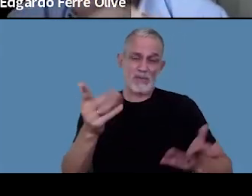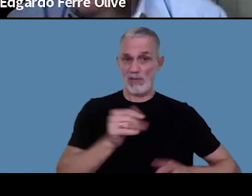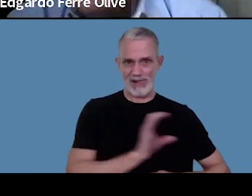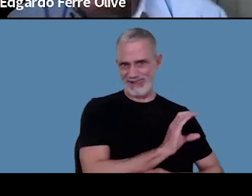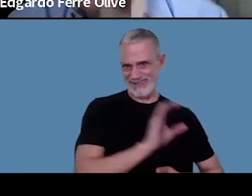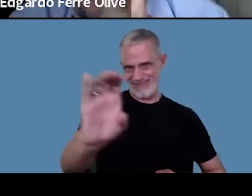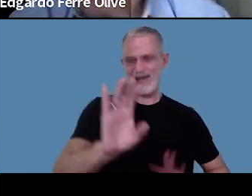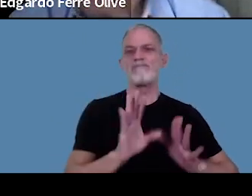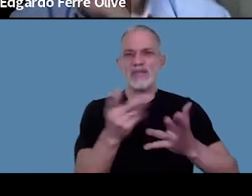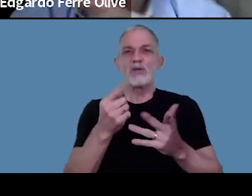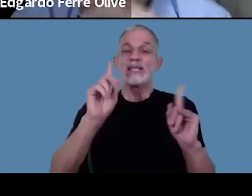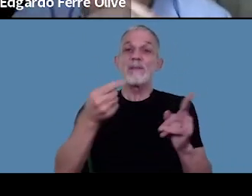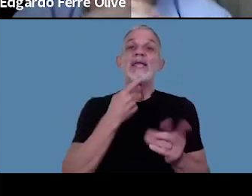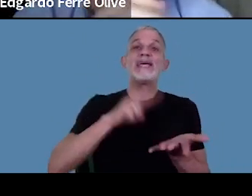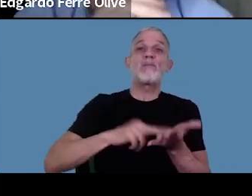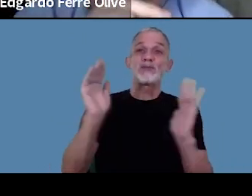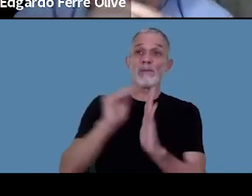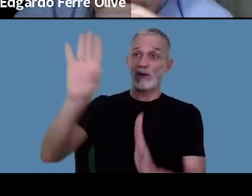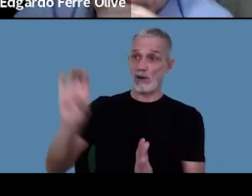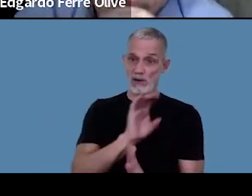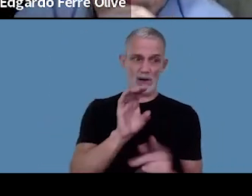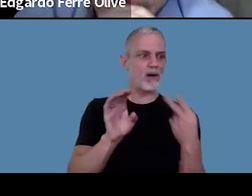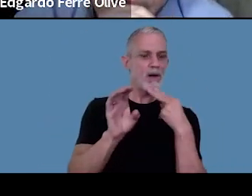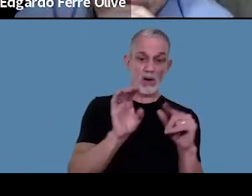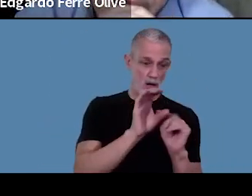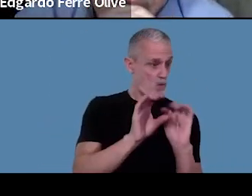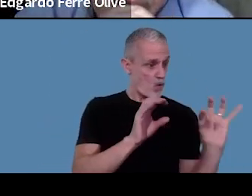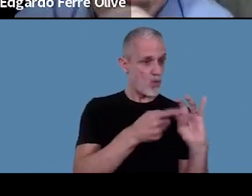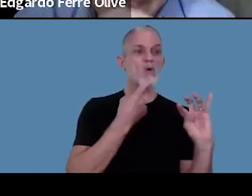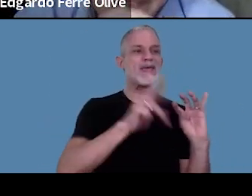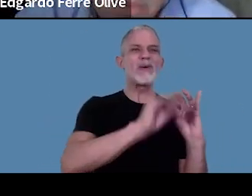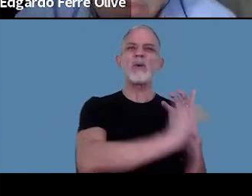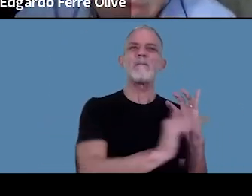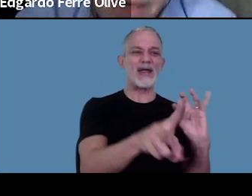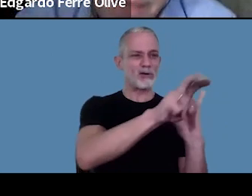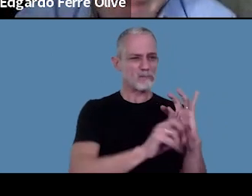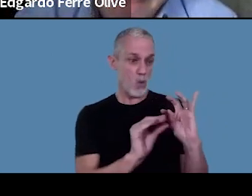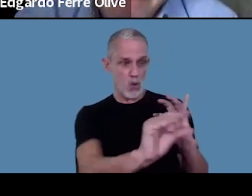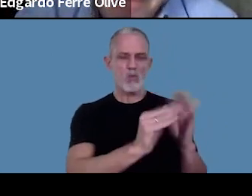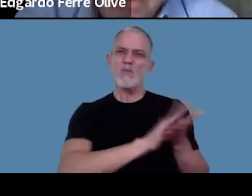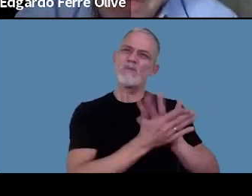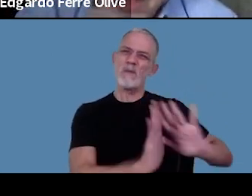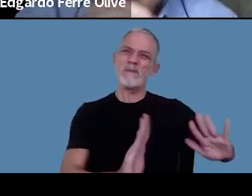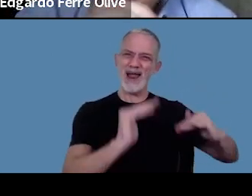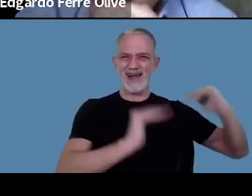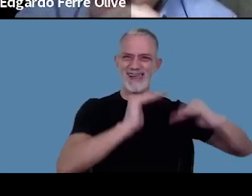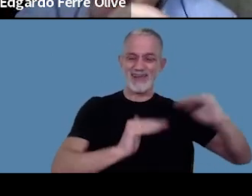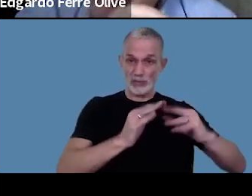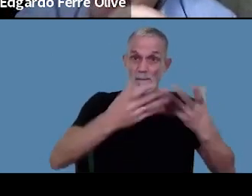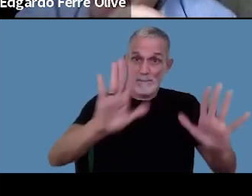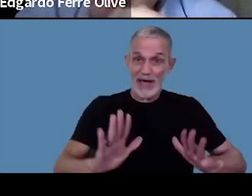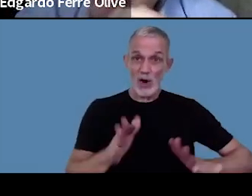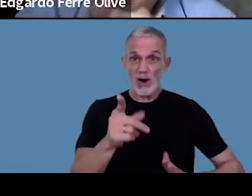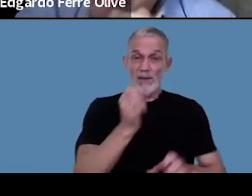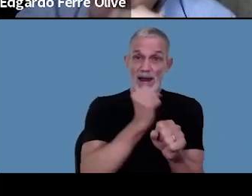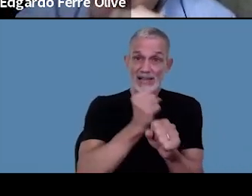una disminución de impuestos. Esto es lo que habla la teoría o la hipótesis del doble dividendo, en la cual me va a mejorar el rendimiento del